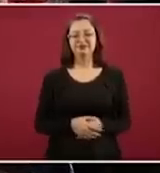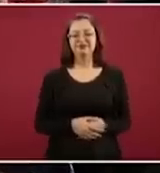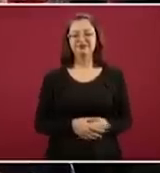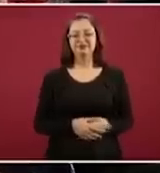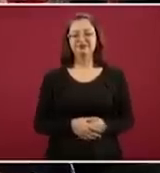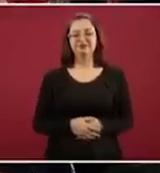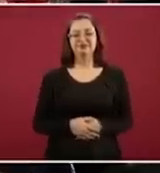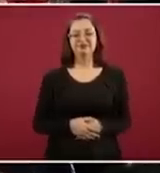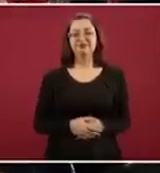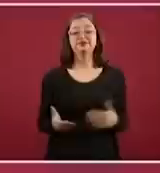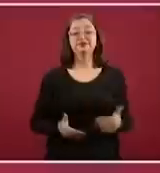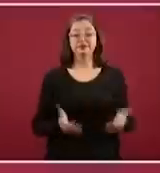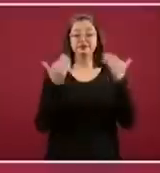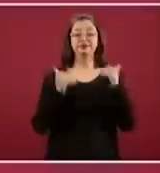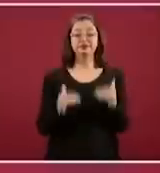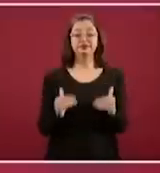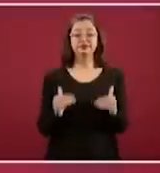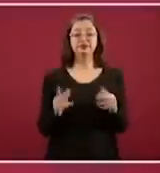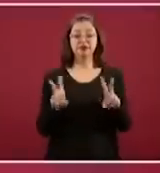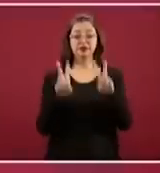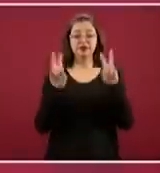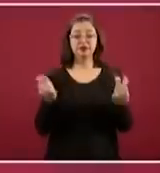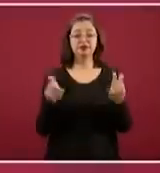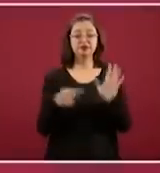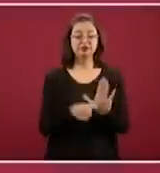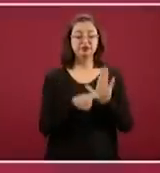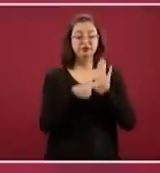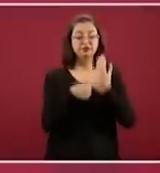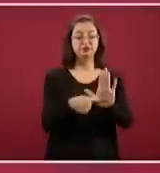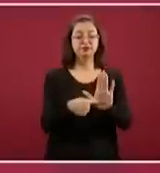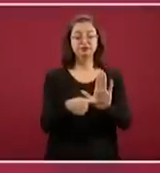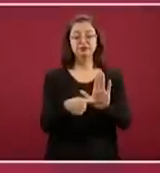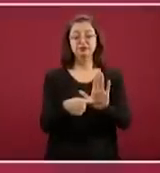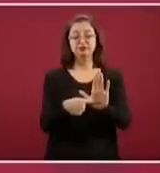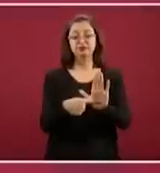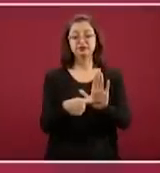Vamos ahora a presentar